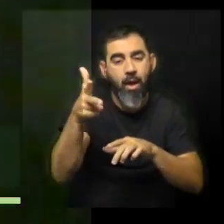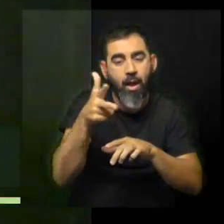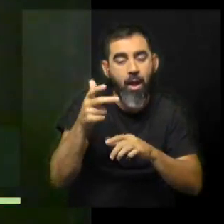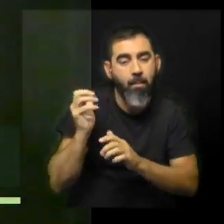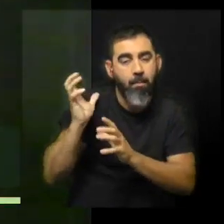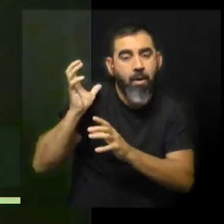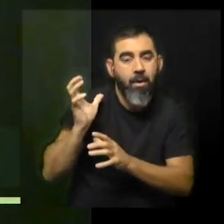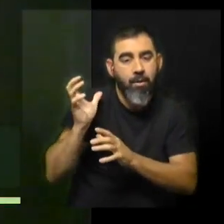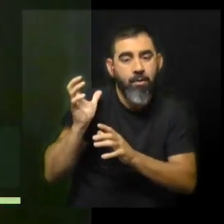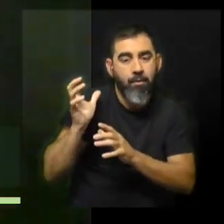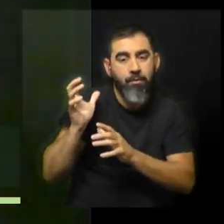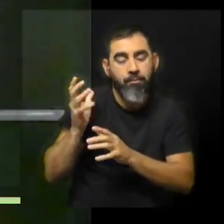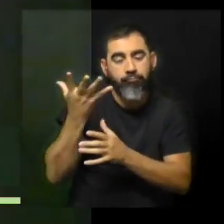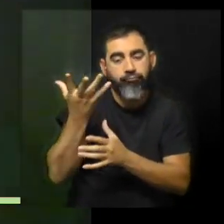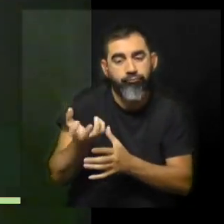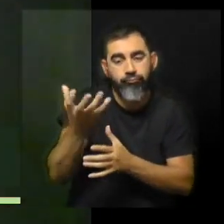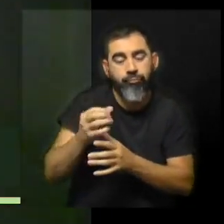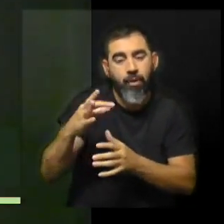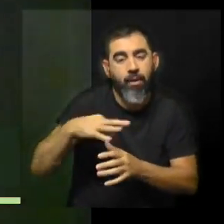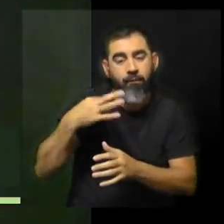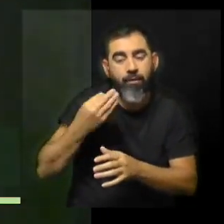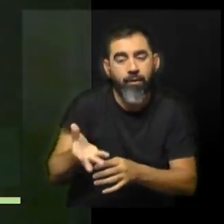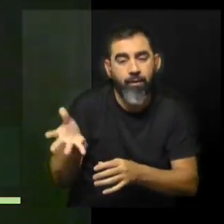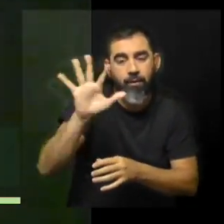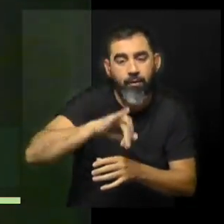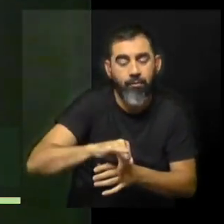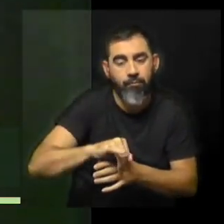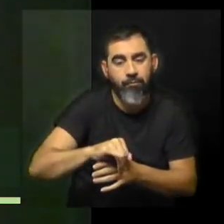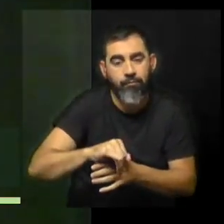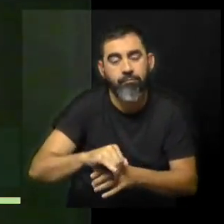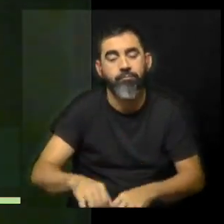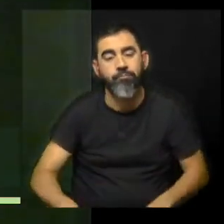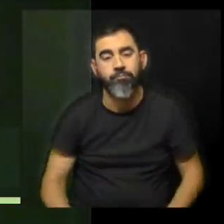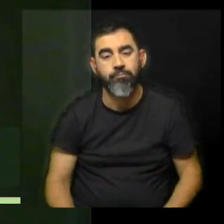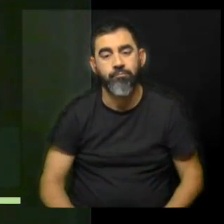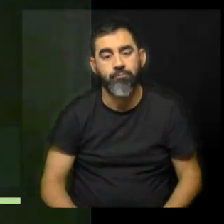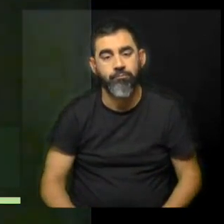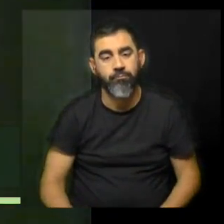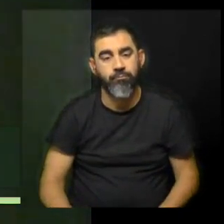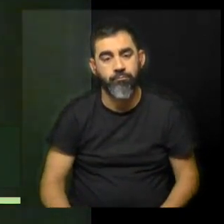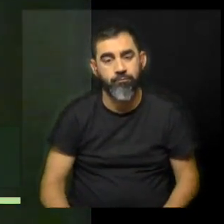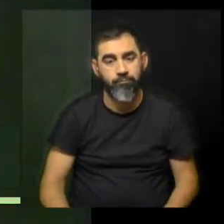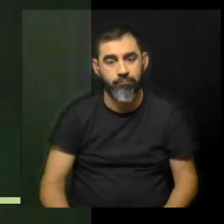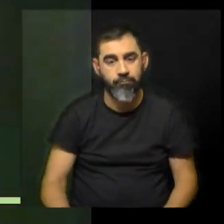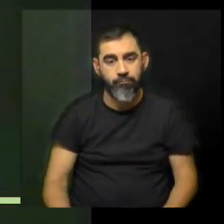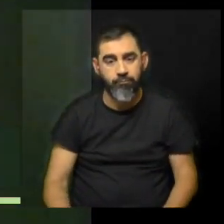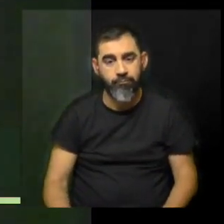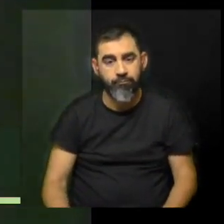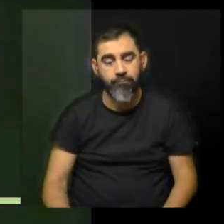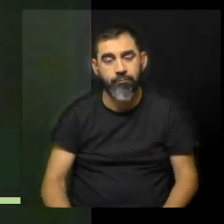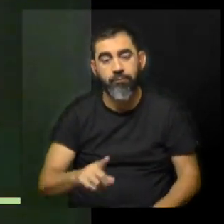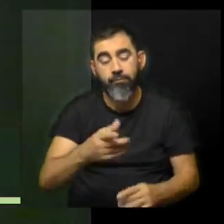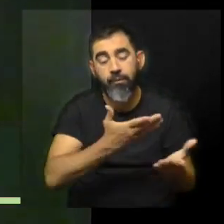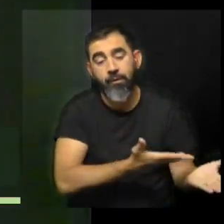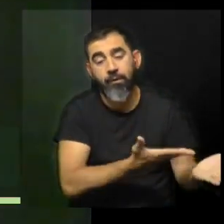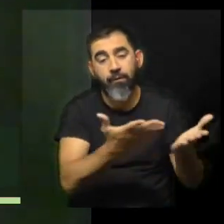hombro, desafiando el registro anodino de la vida doméstica para el que estas cámaras fueron creadas. Bueno, y eso es parte de lo que reza la invitación